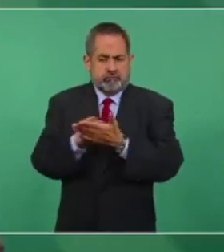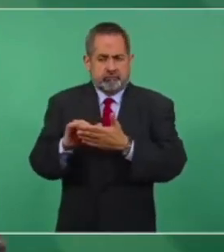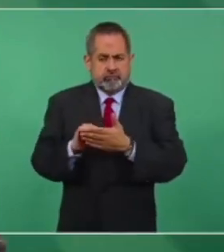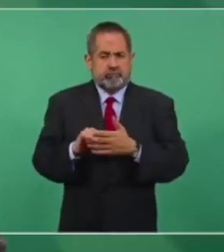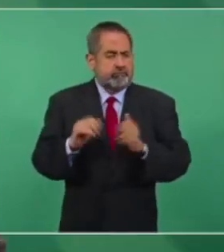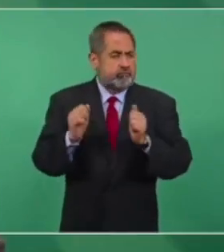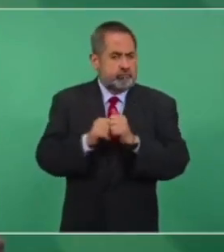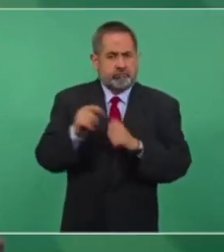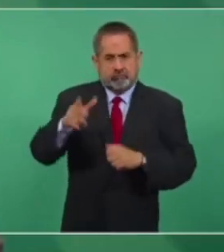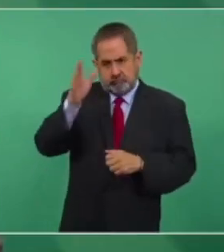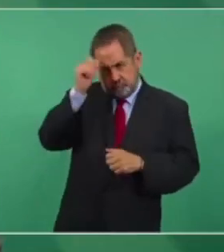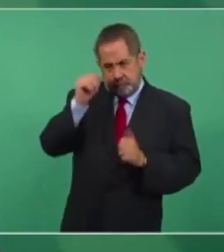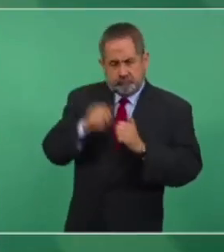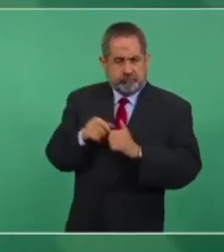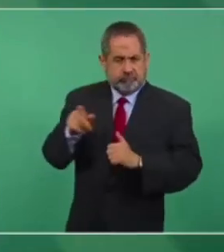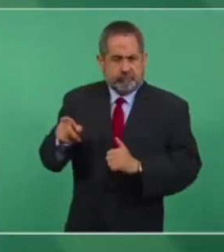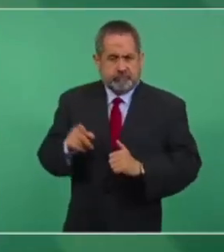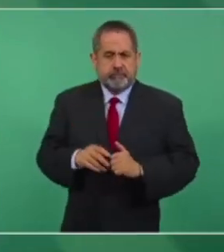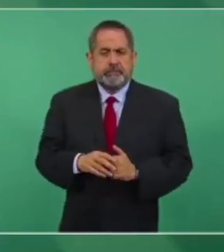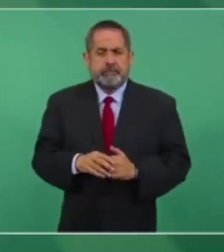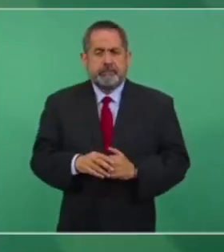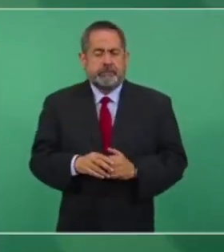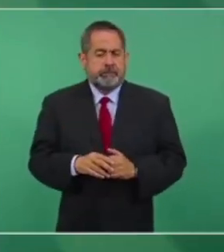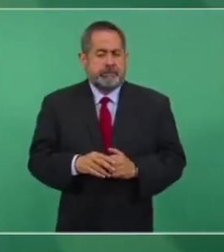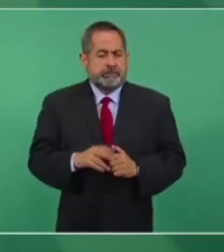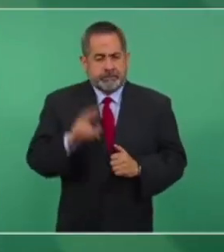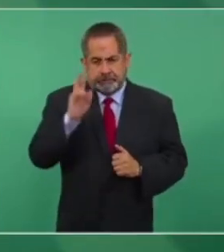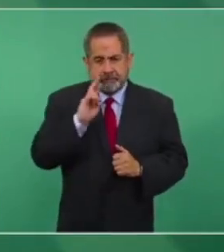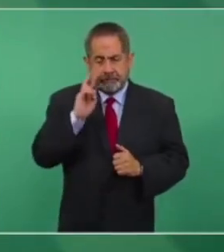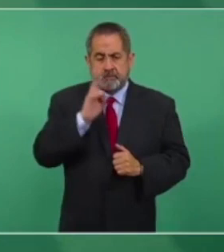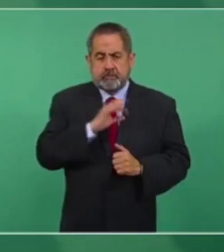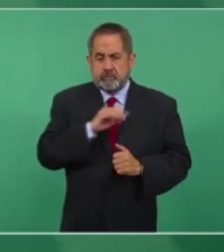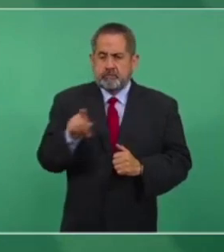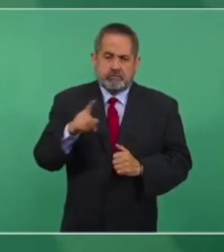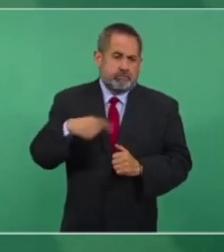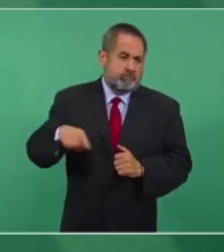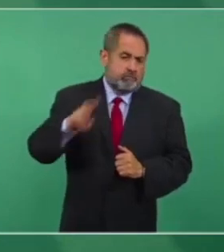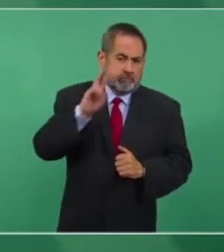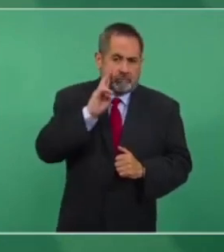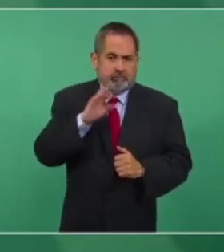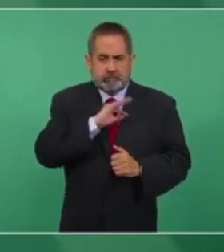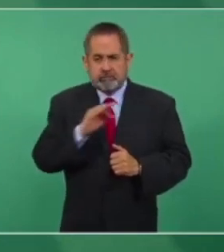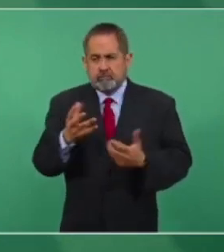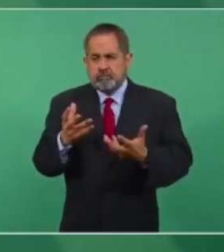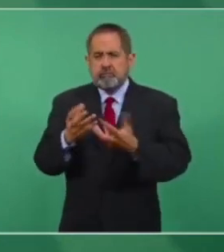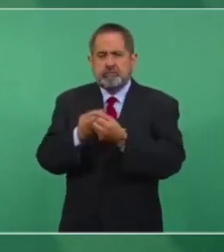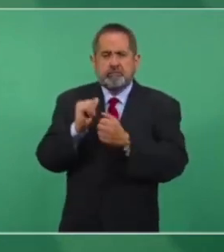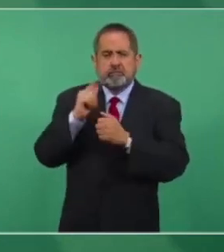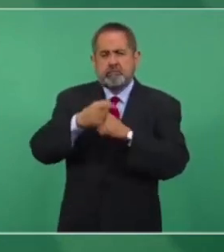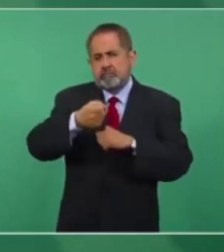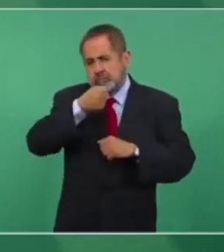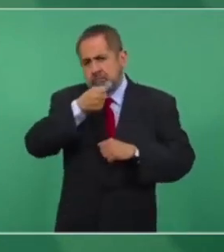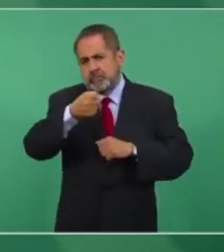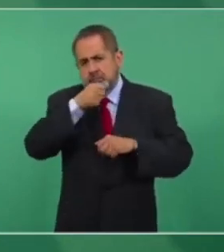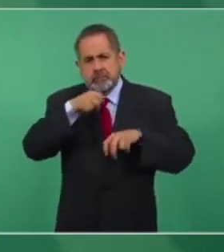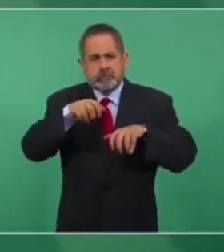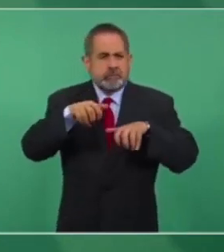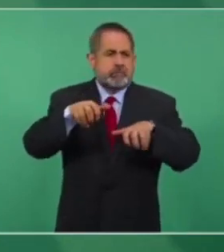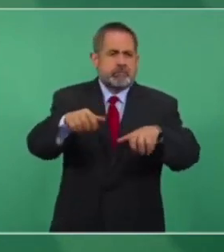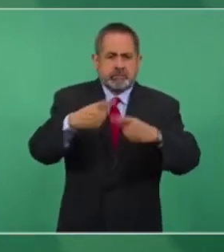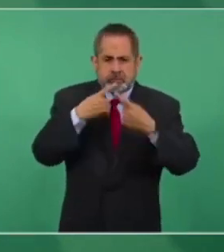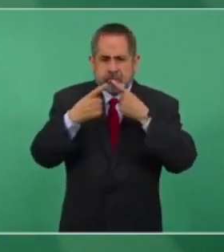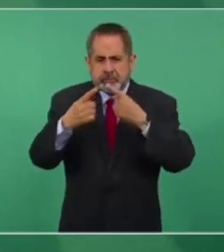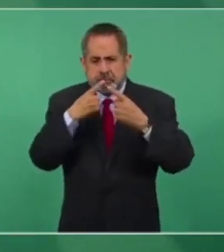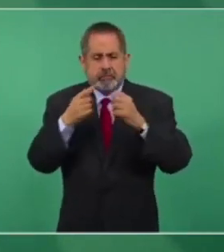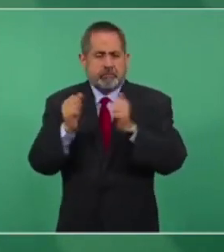de acuerdo con él, a ver si podemos tener una entrevista con